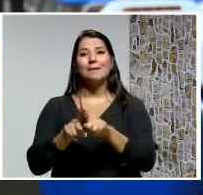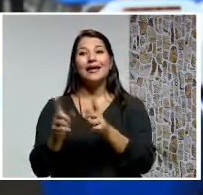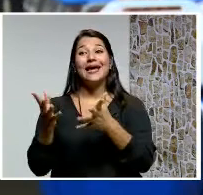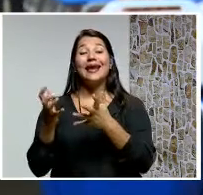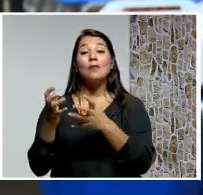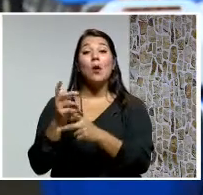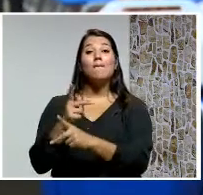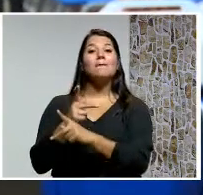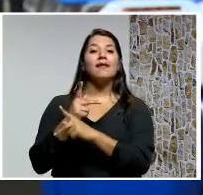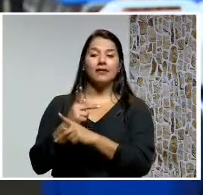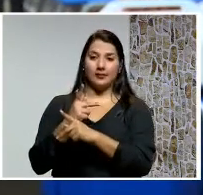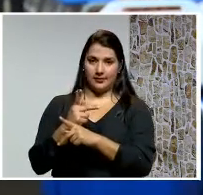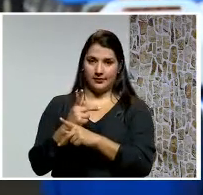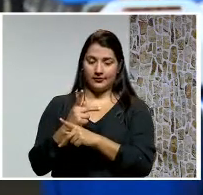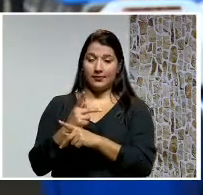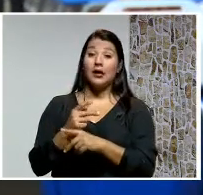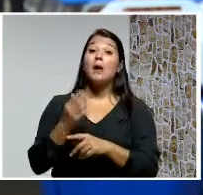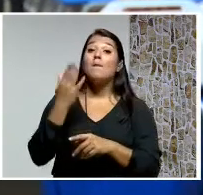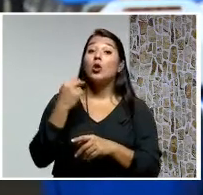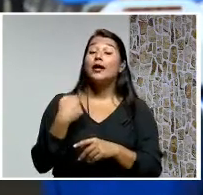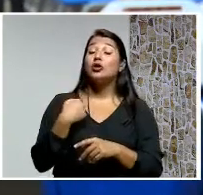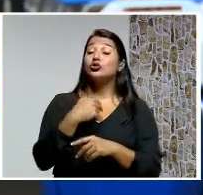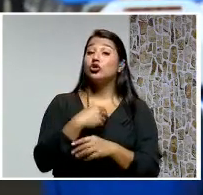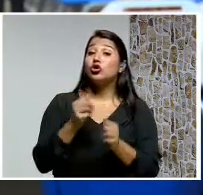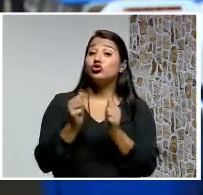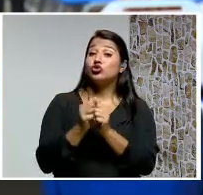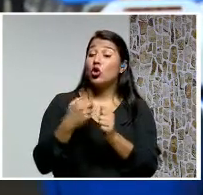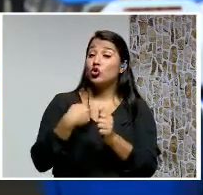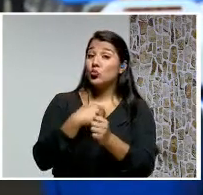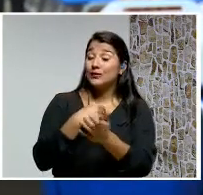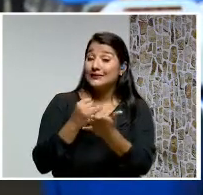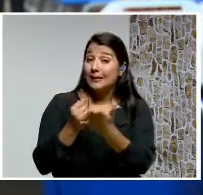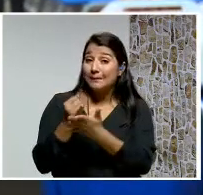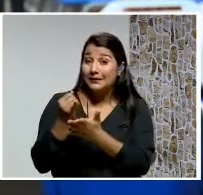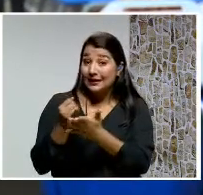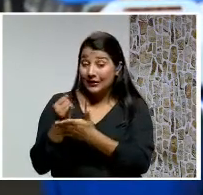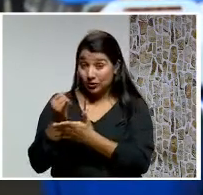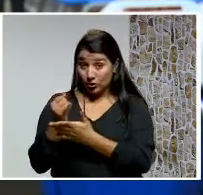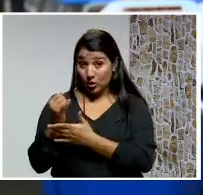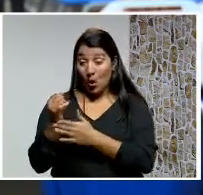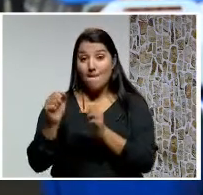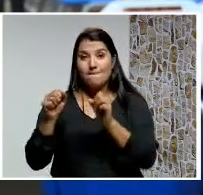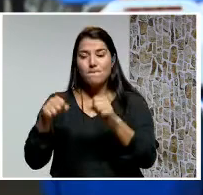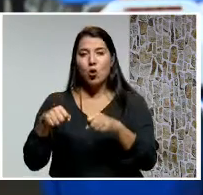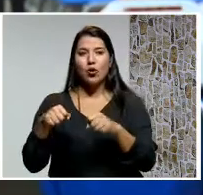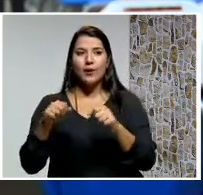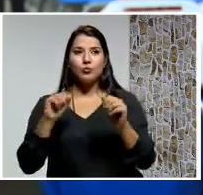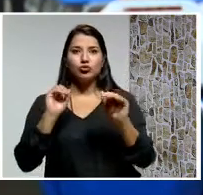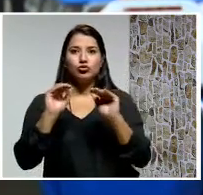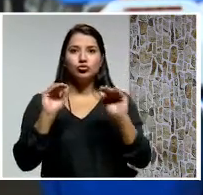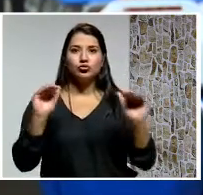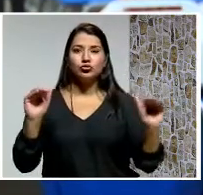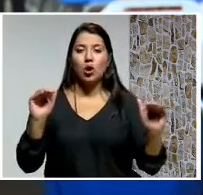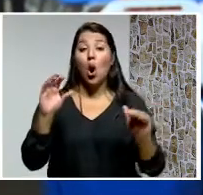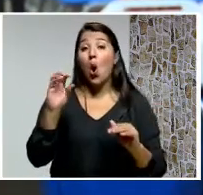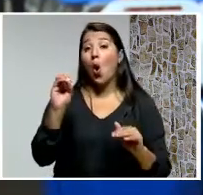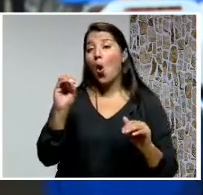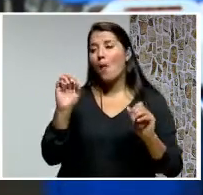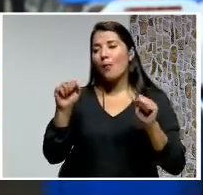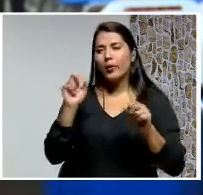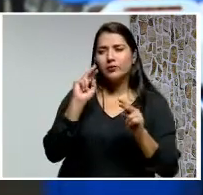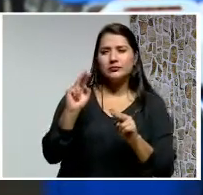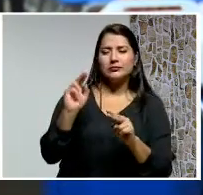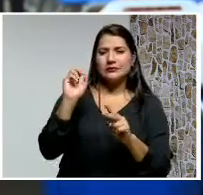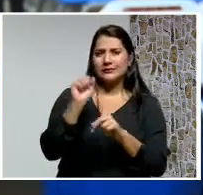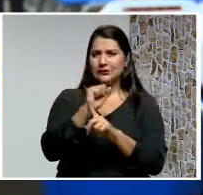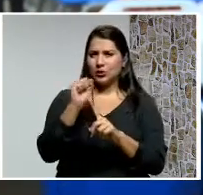porque nosotros a partir de las investigaciones que efectuamos podemos crear alarmas o por lo menos señalar situaciones en las que